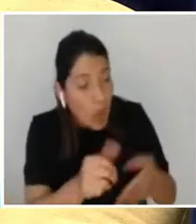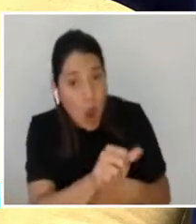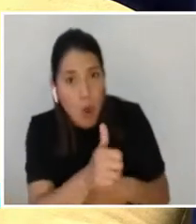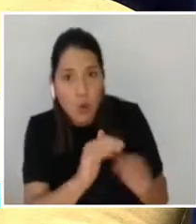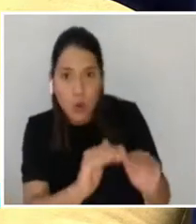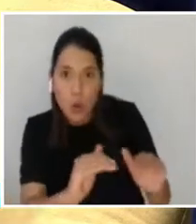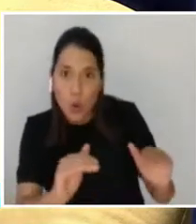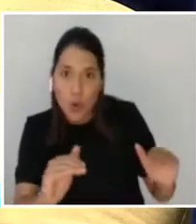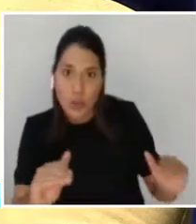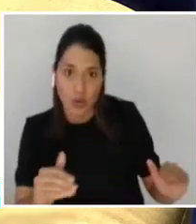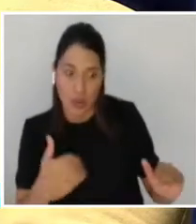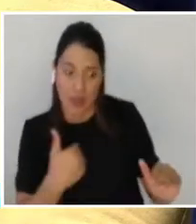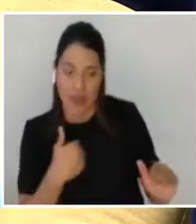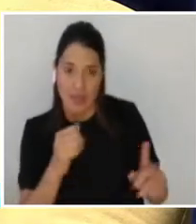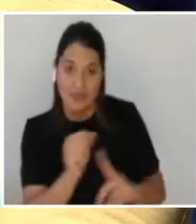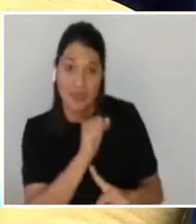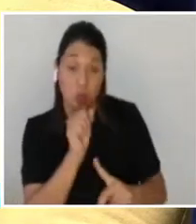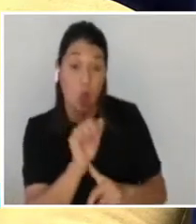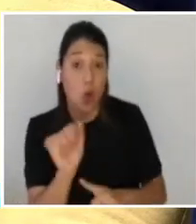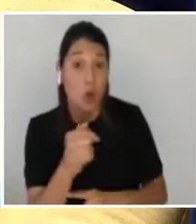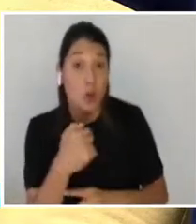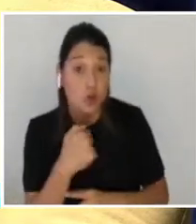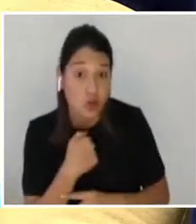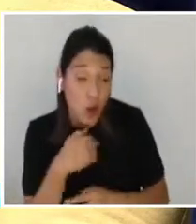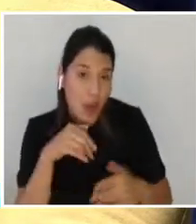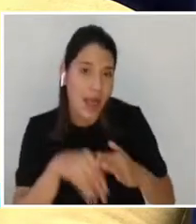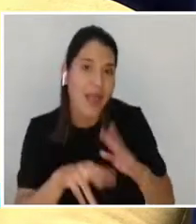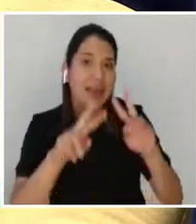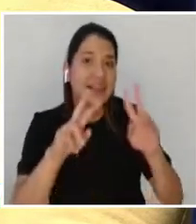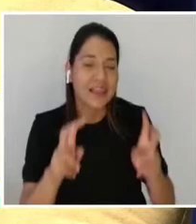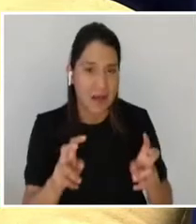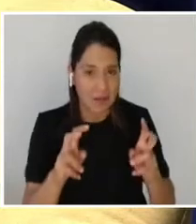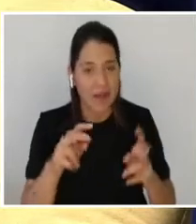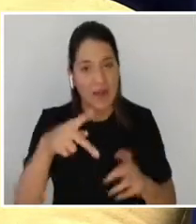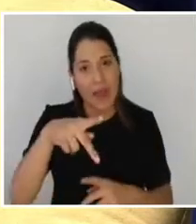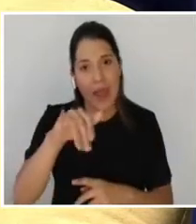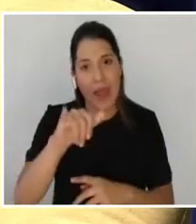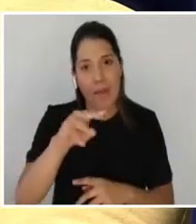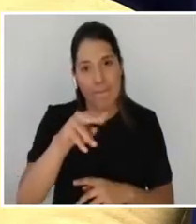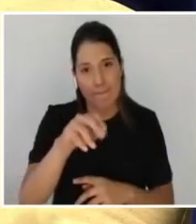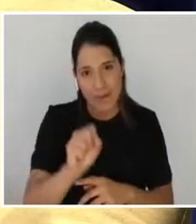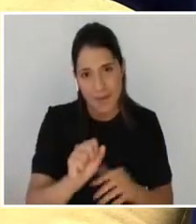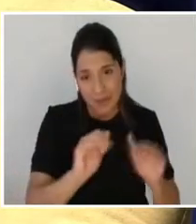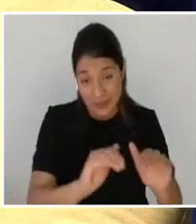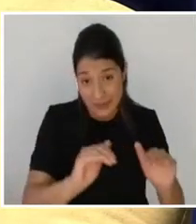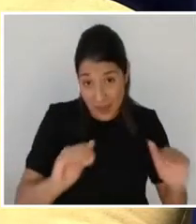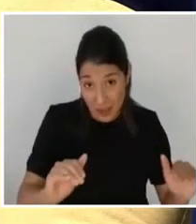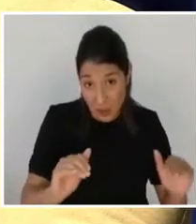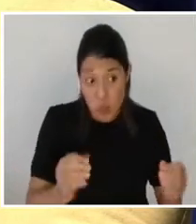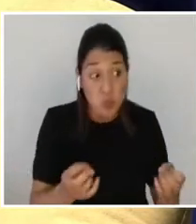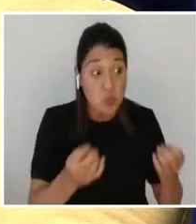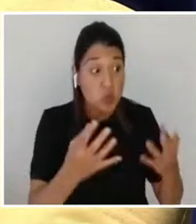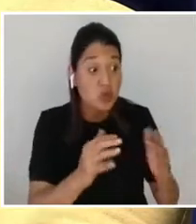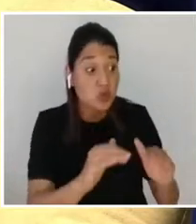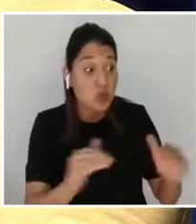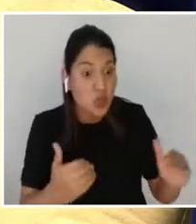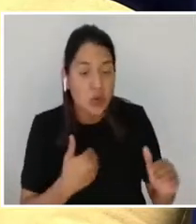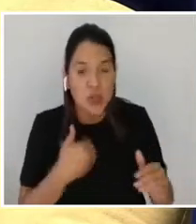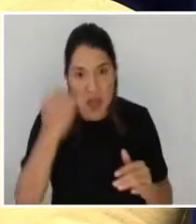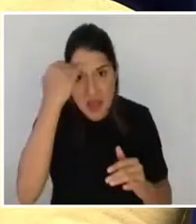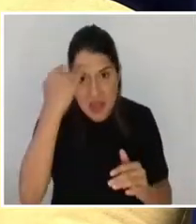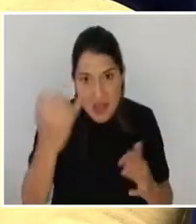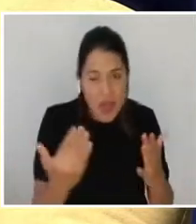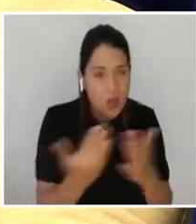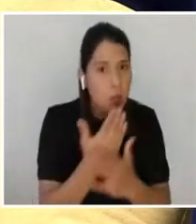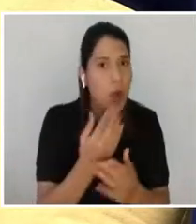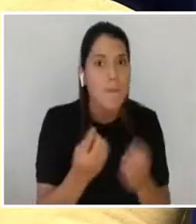mías en temas de Junior Pymes. Yo dije, puede ser posible que muchos chicos igual tengan ideas innovadoras muy